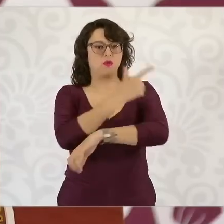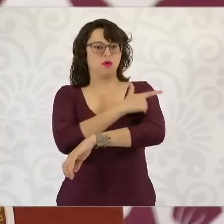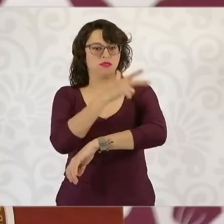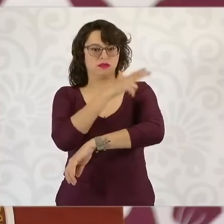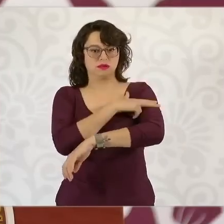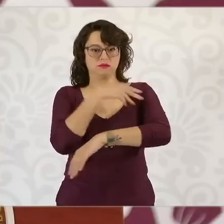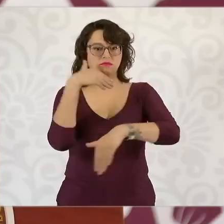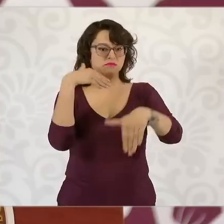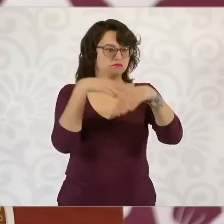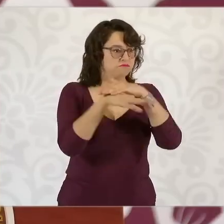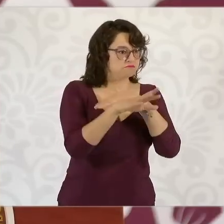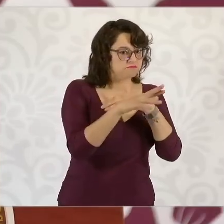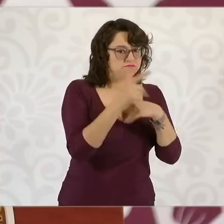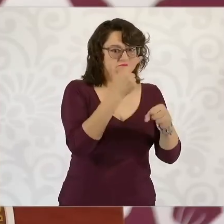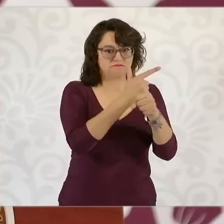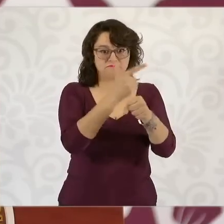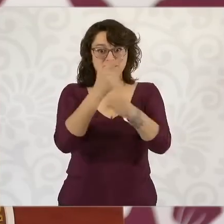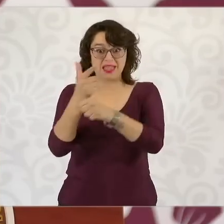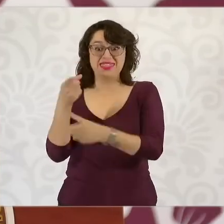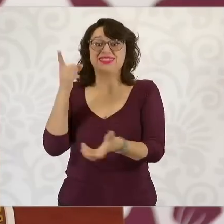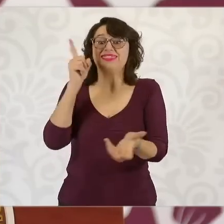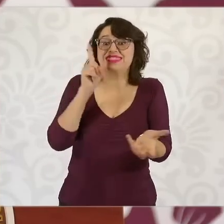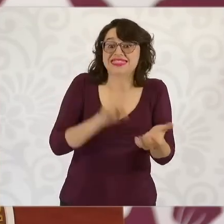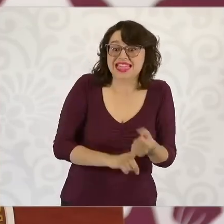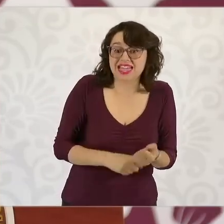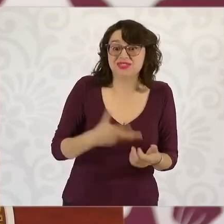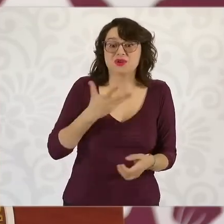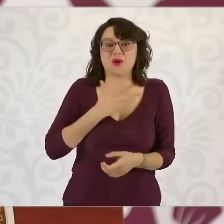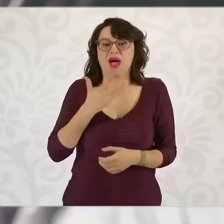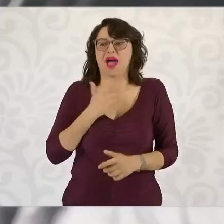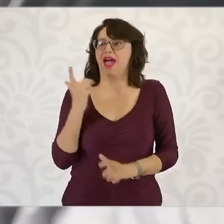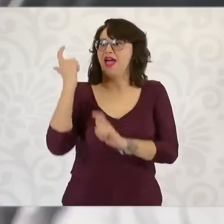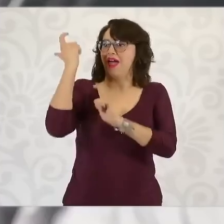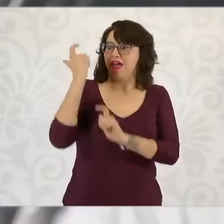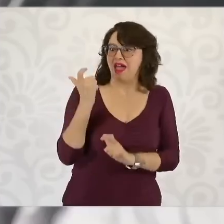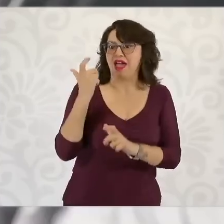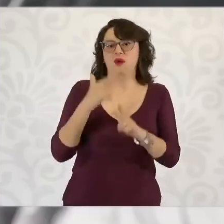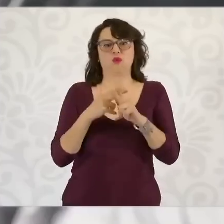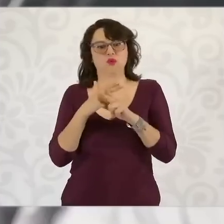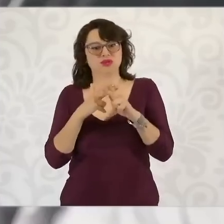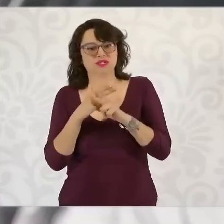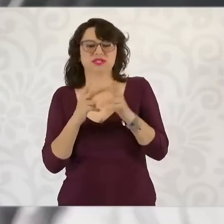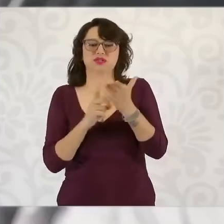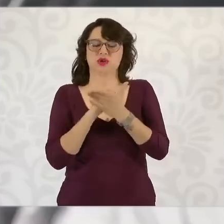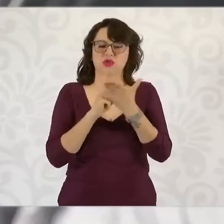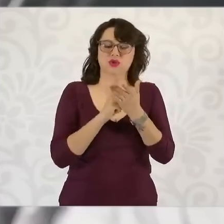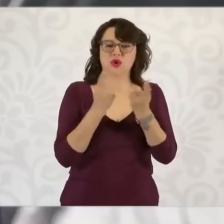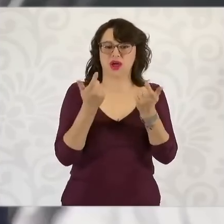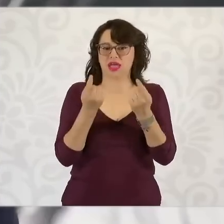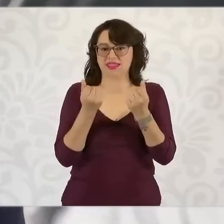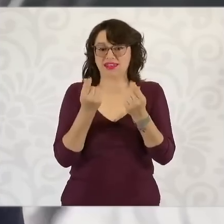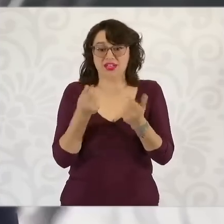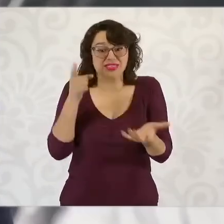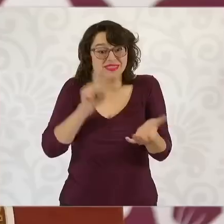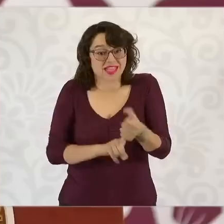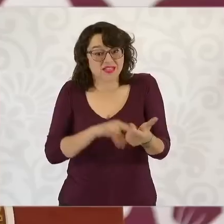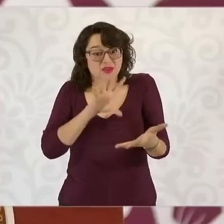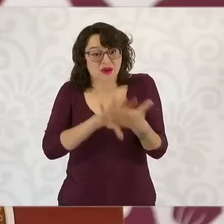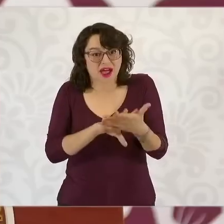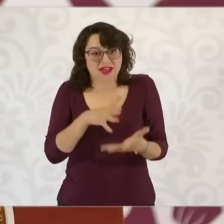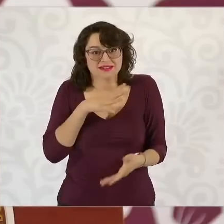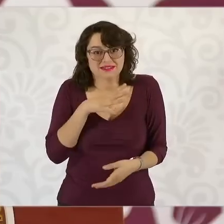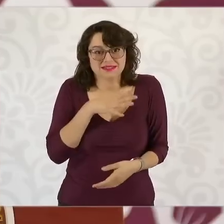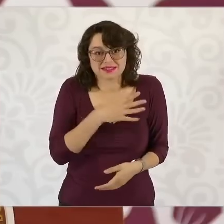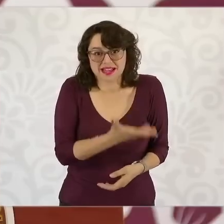Nacional. Se aseguraron armas de fuego, cartuchos, cargadores, cuchillos, droga, dinero en efectivo, etc. Otros